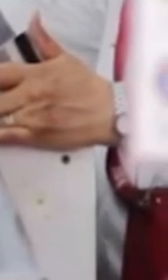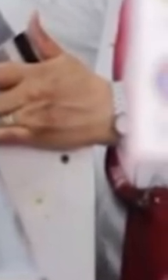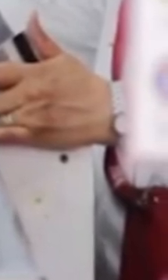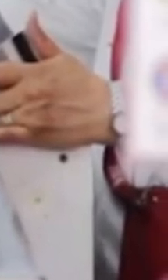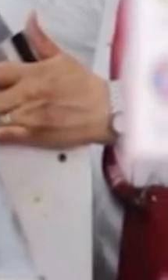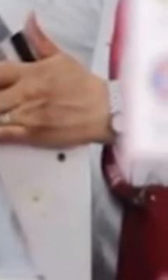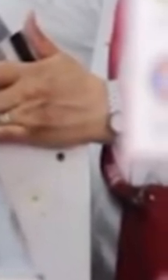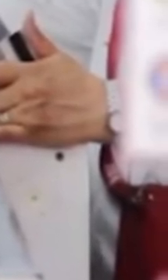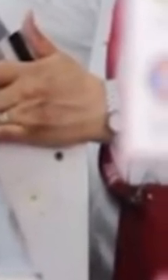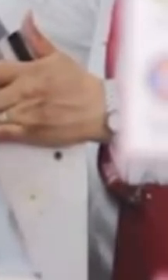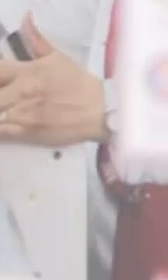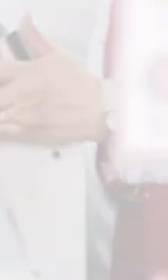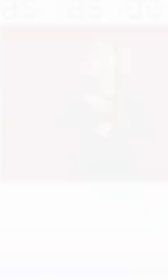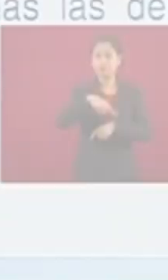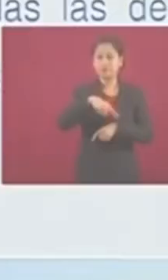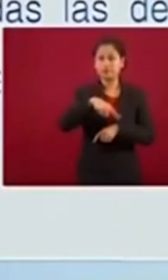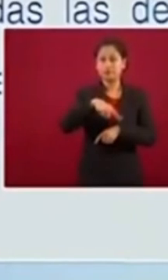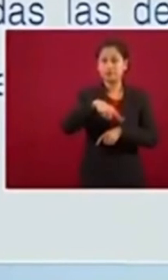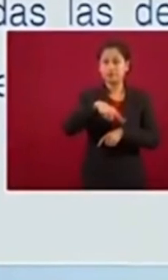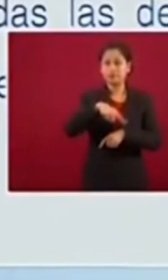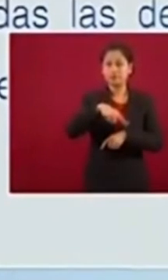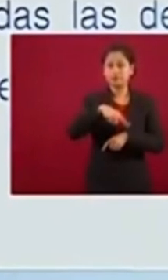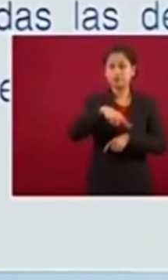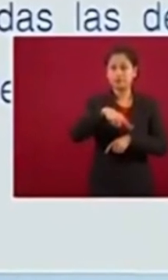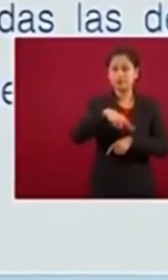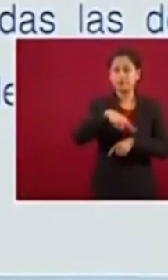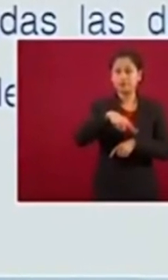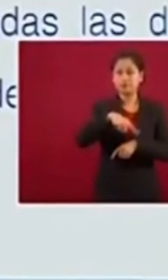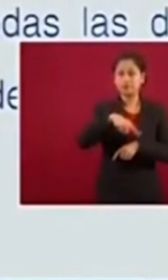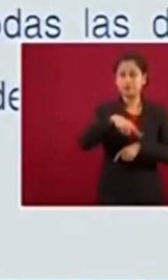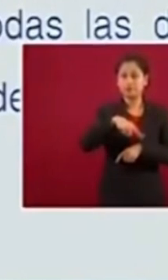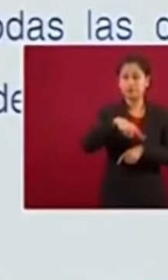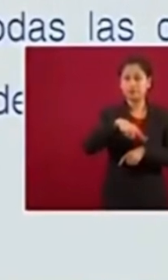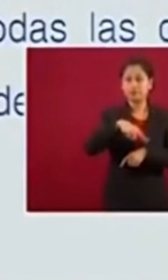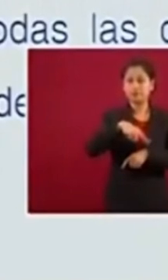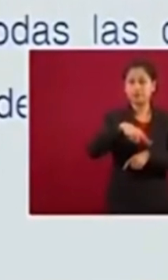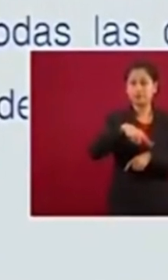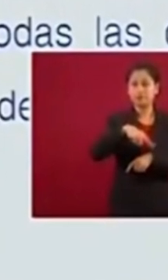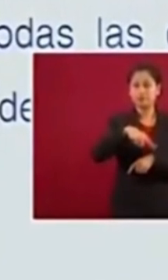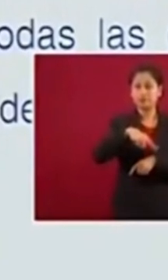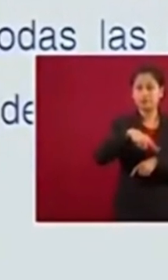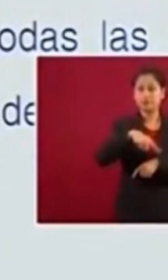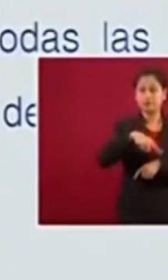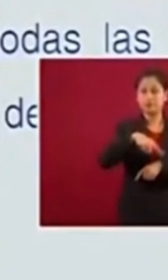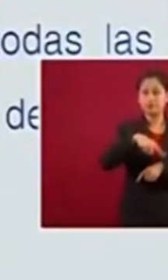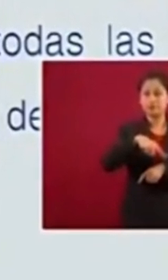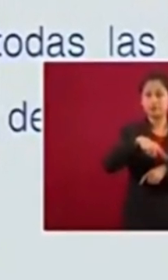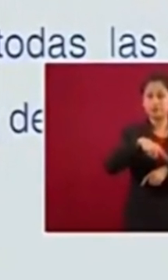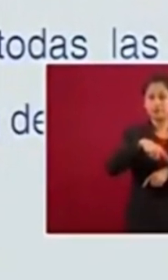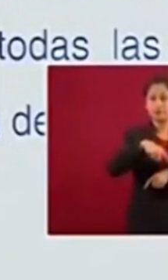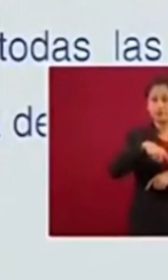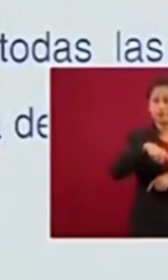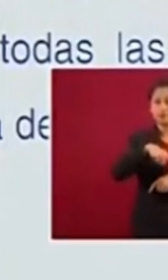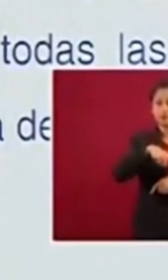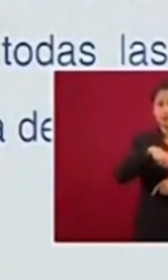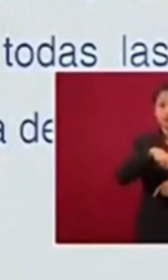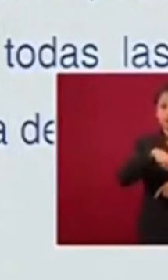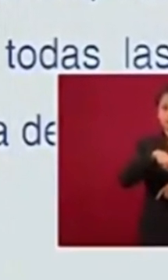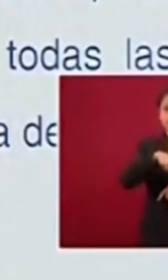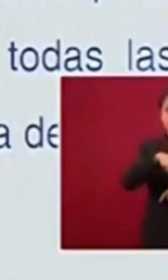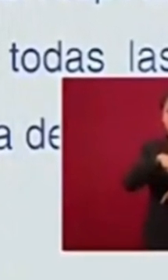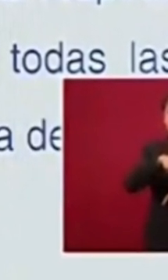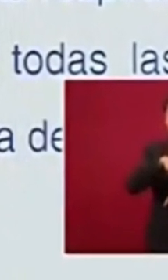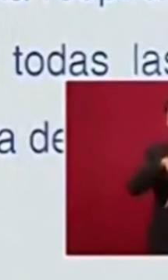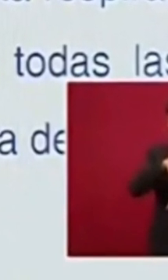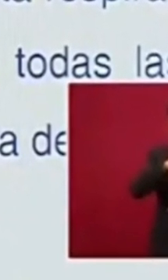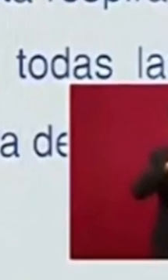del virus COVID-19. El aislamiento domiciliario se aplicará de manera estricta a adultos mayores, mujeres embarazadas y